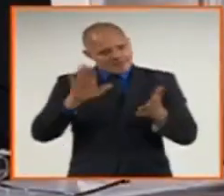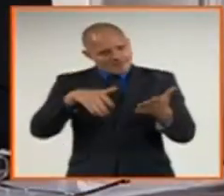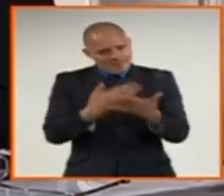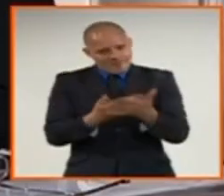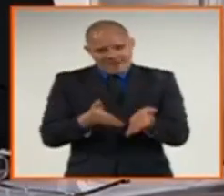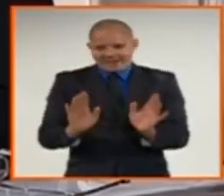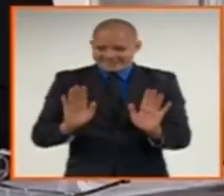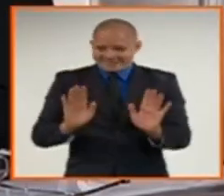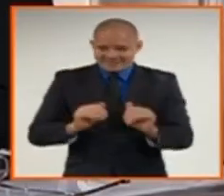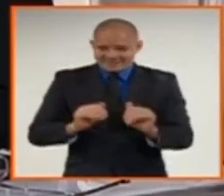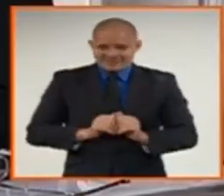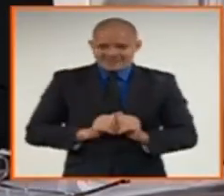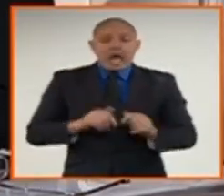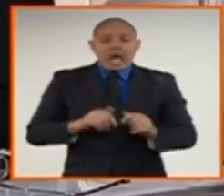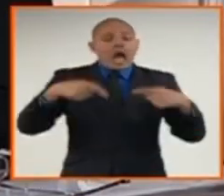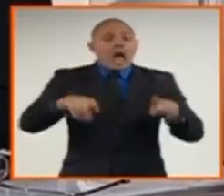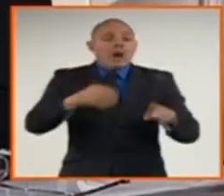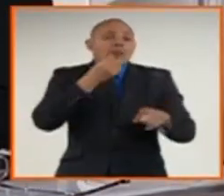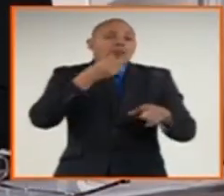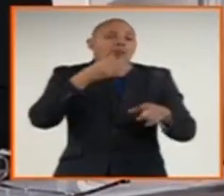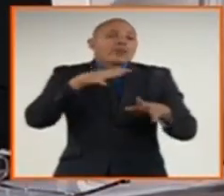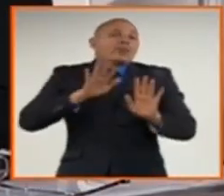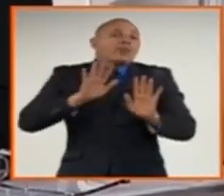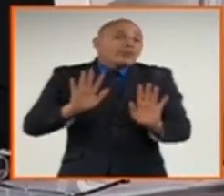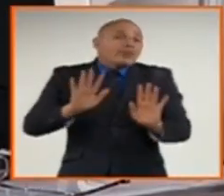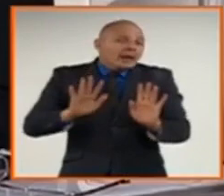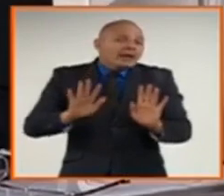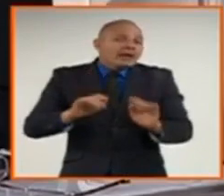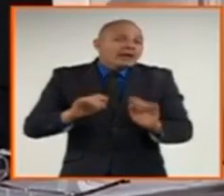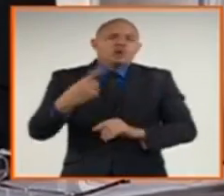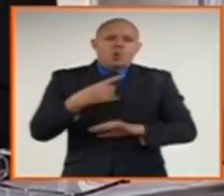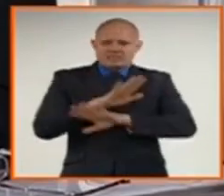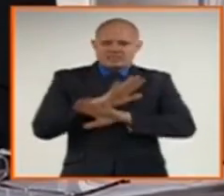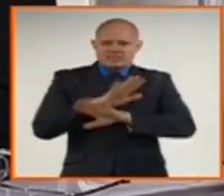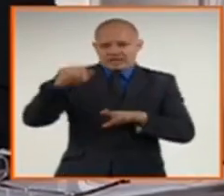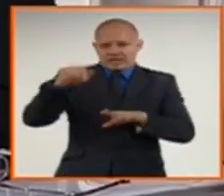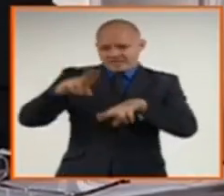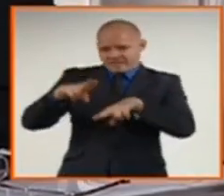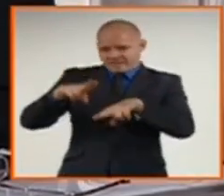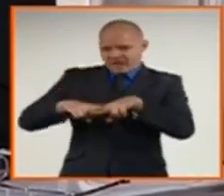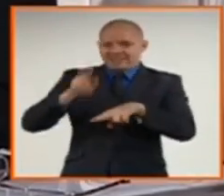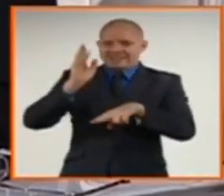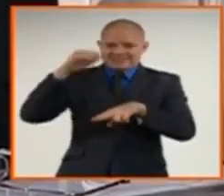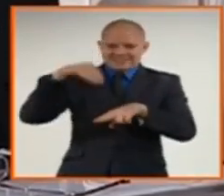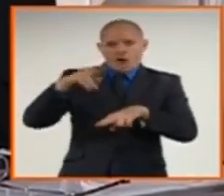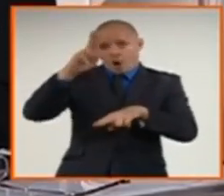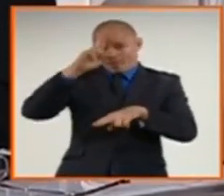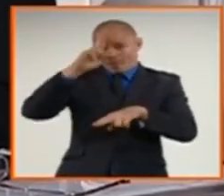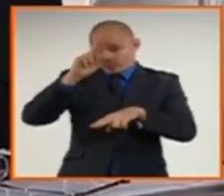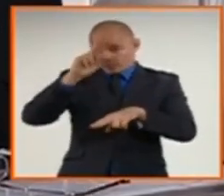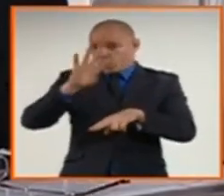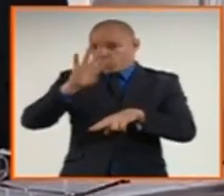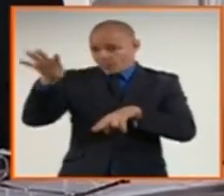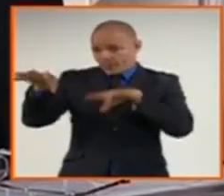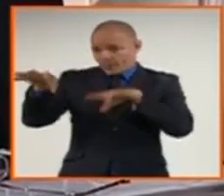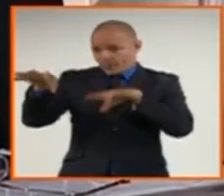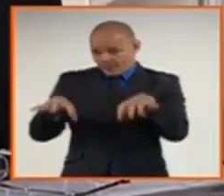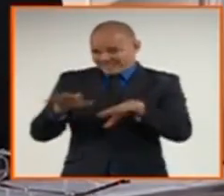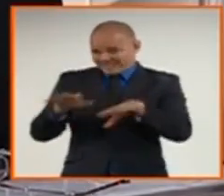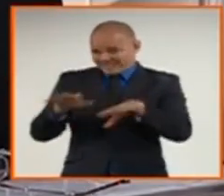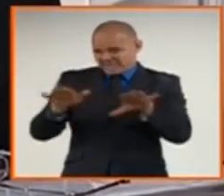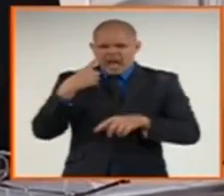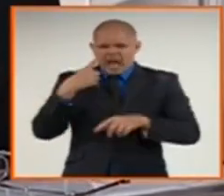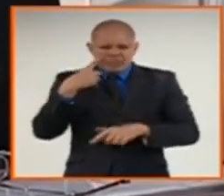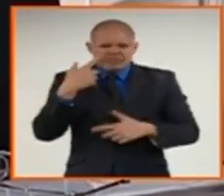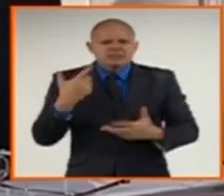ensayo que estamos desarrollando en 4 instituciones de La Habana, en los cuales nosotros estamos viendo qué es lo que pasó con